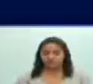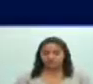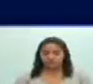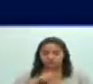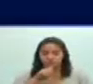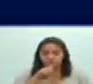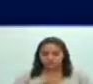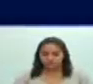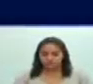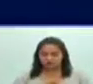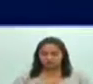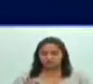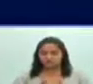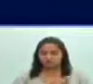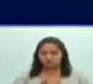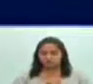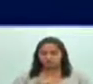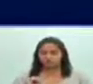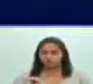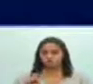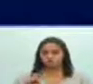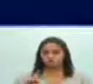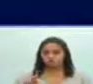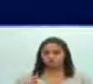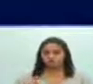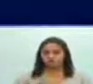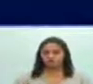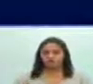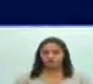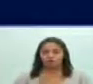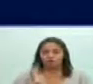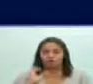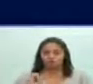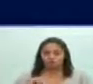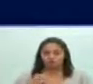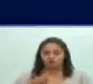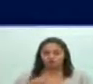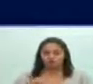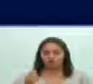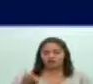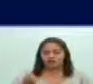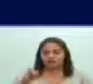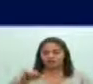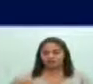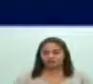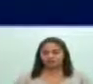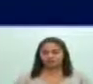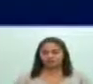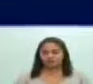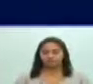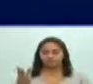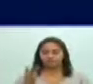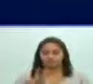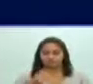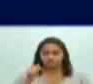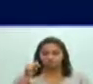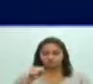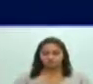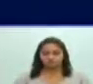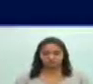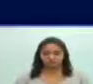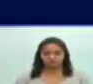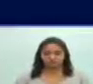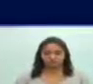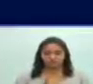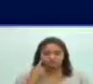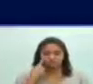o pueden realizar función adjetiva, pero tenemos estos tres últimos, esto, eso y aquello,